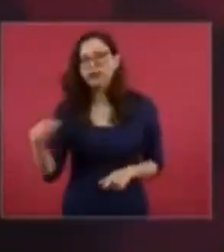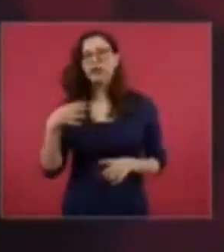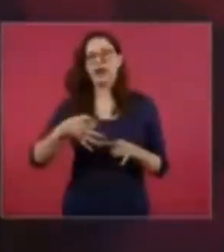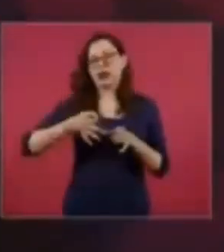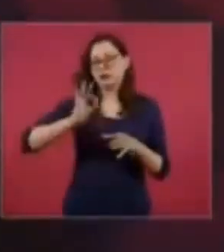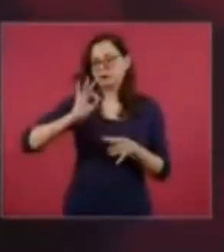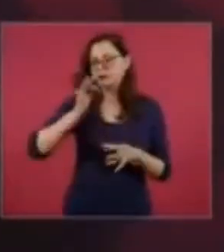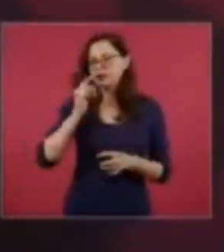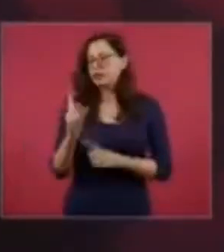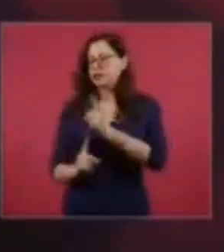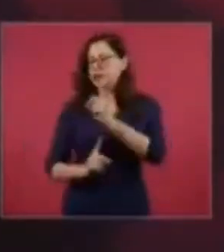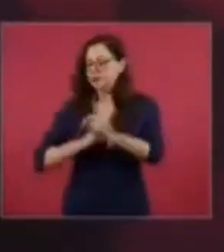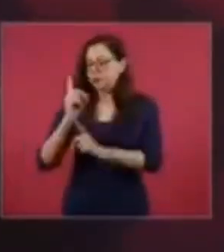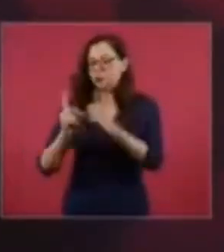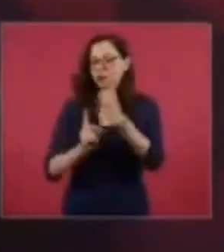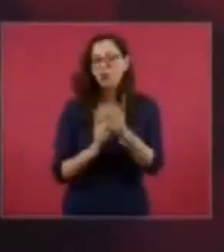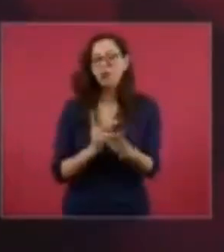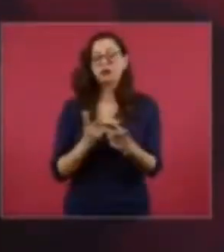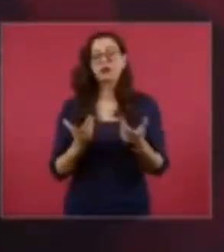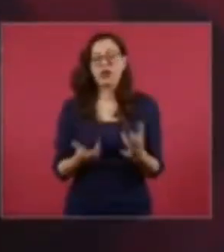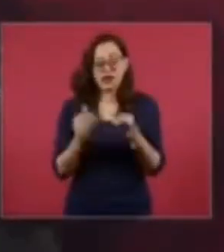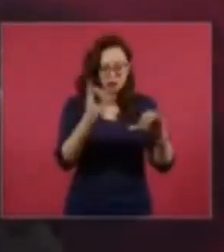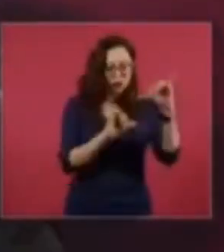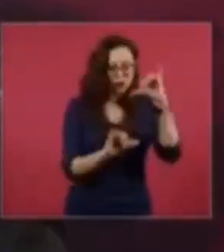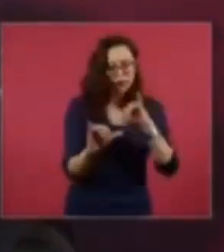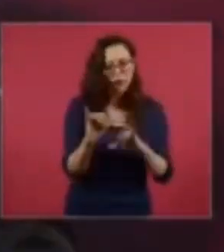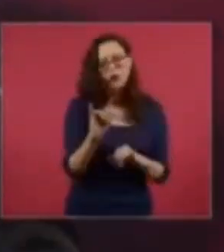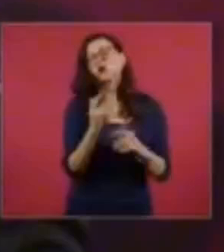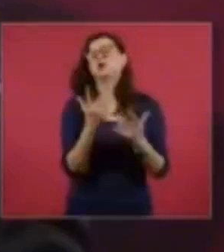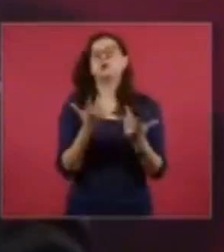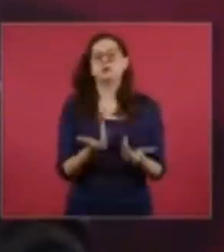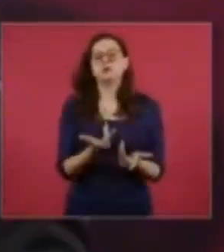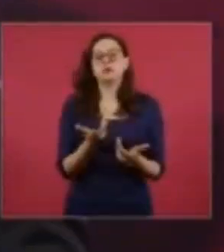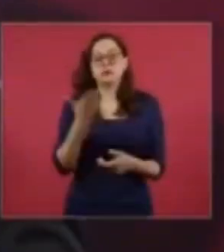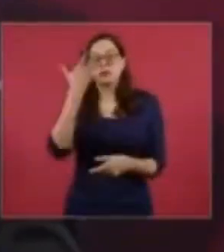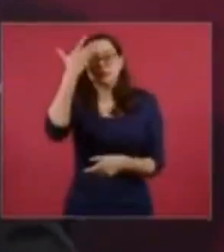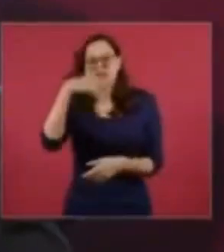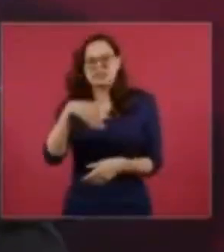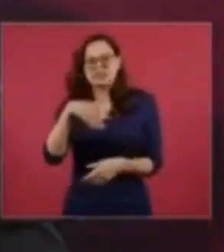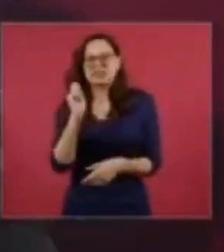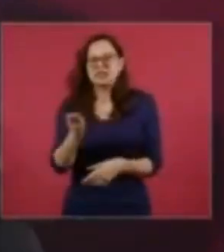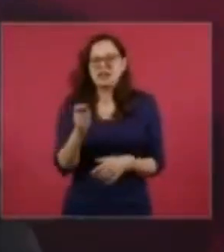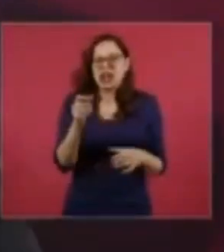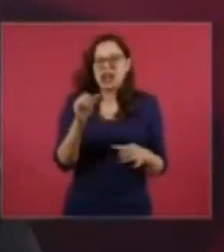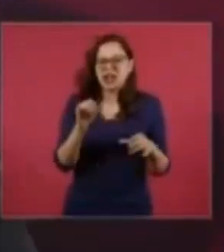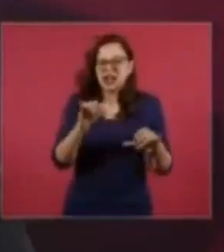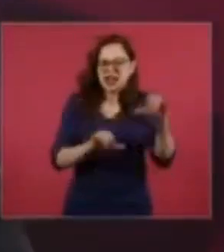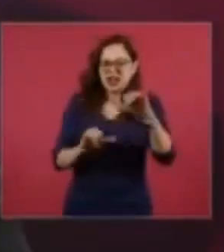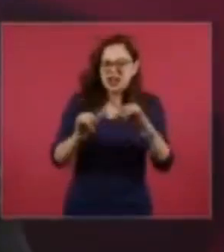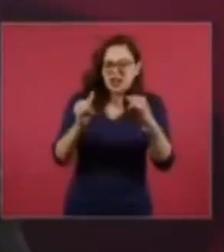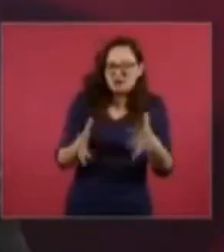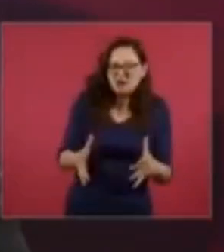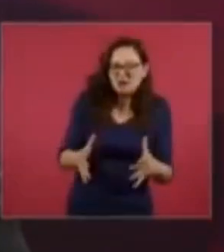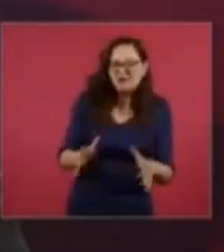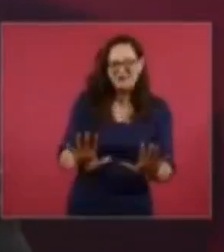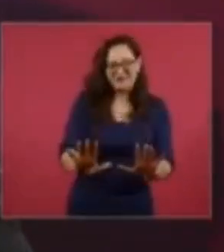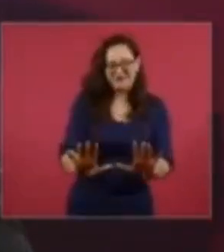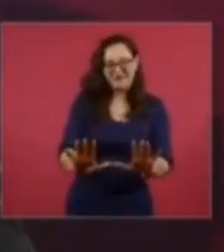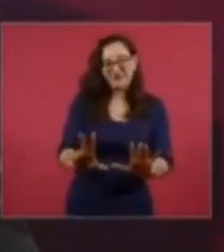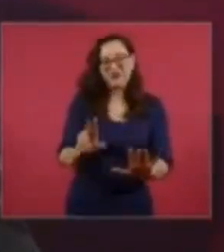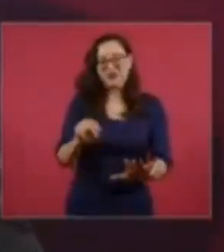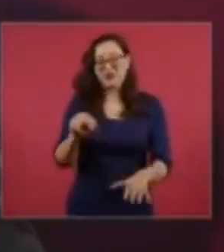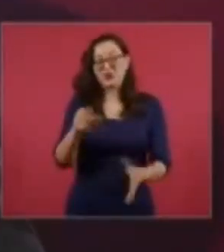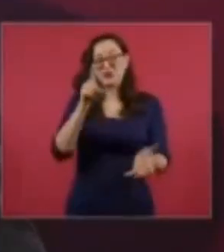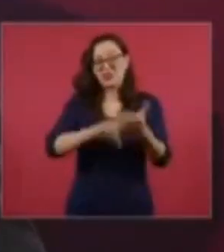instalaciones deportivas. Para aquellos que no están familiarizados con los términos de laboratorios pesados, pues son laboratorios que tienen equipo muy